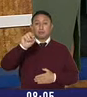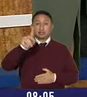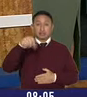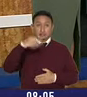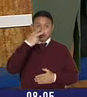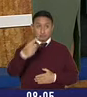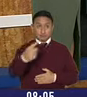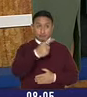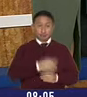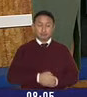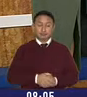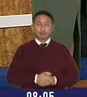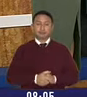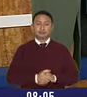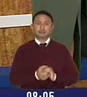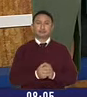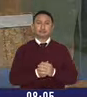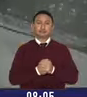estos sujetos.